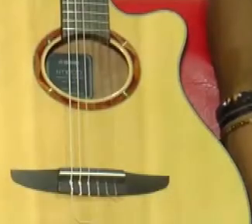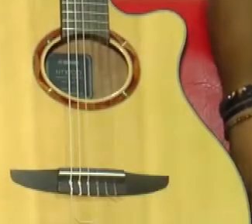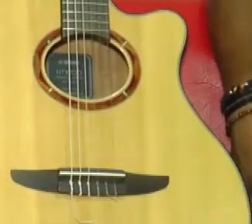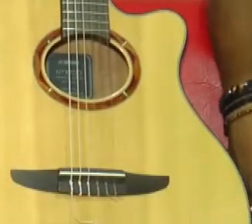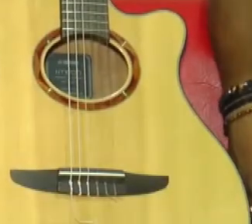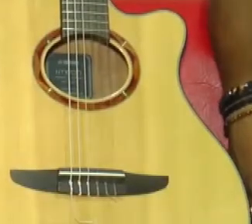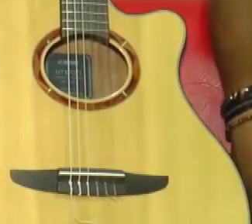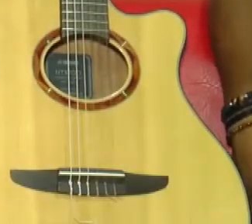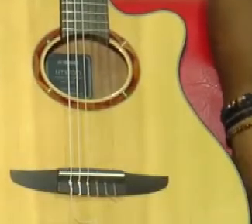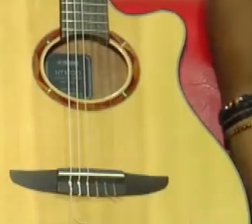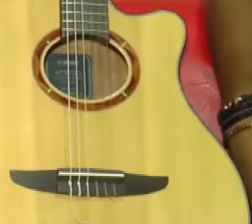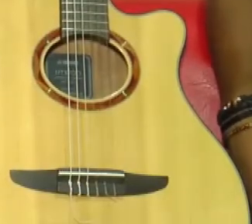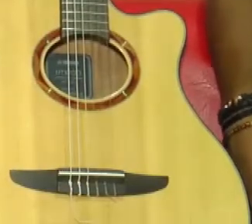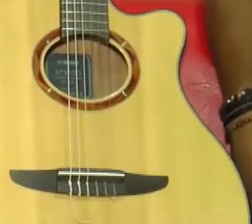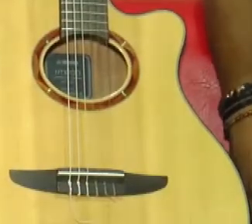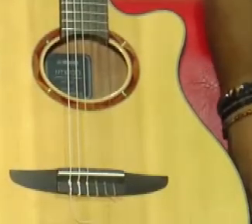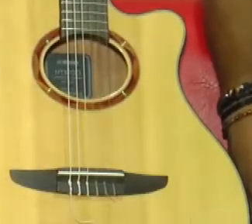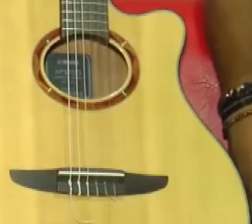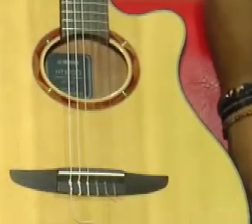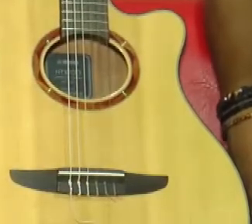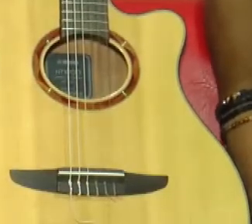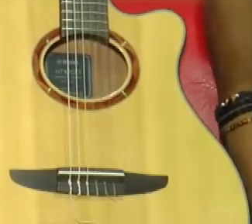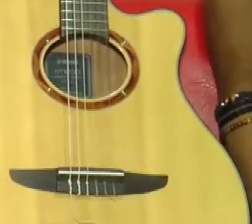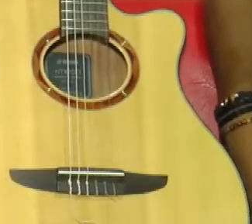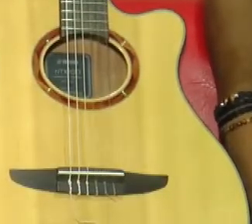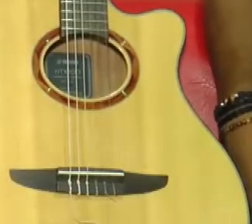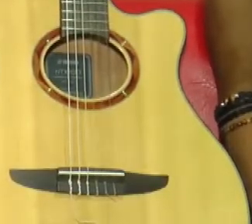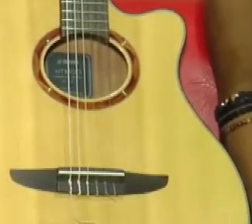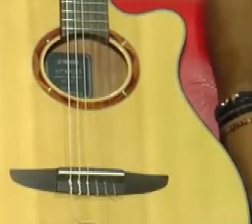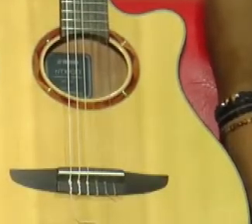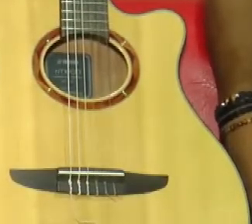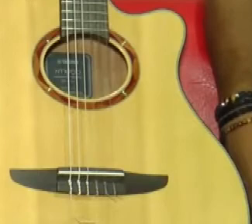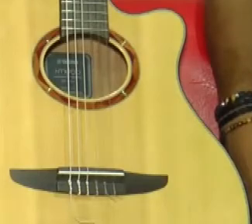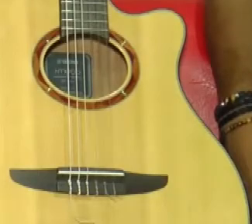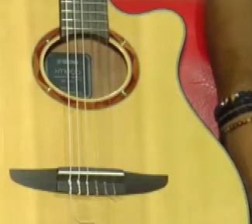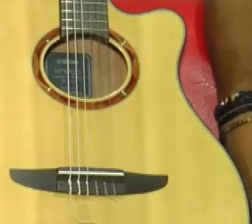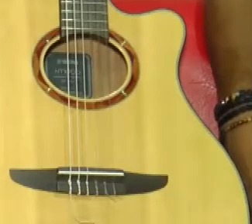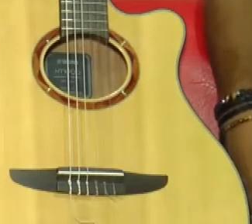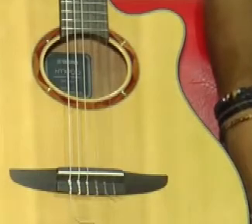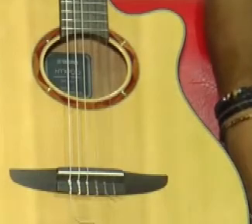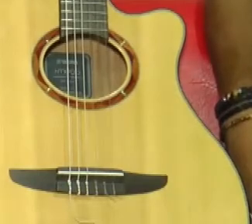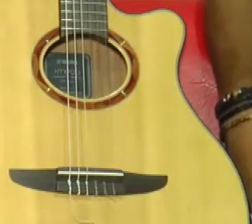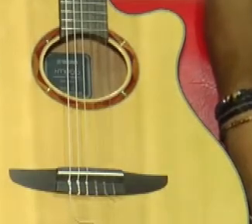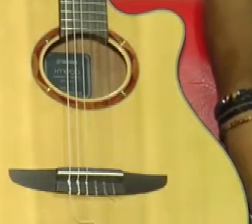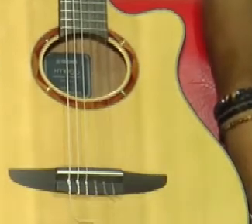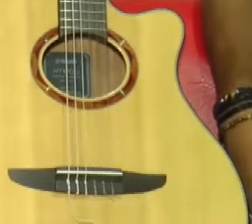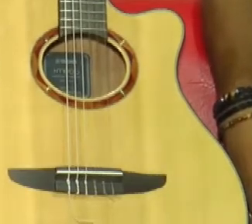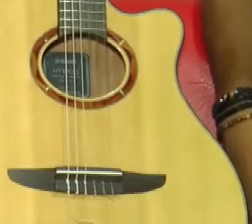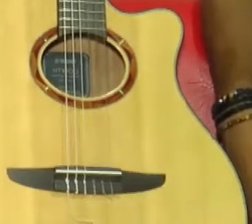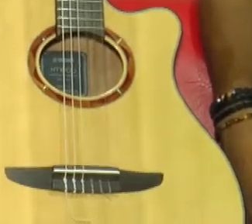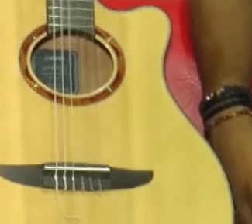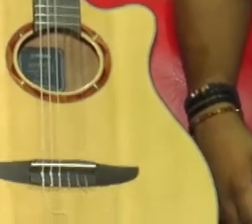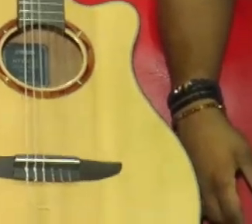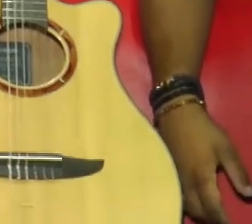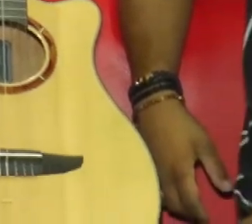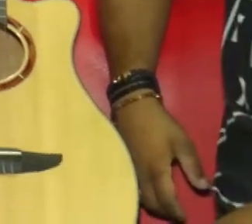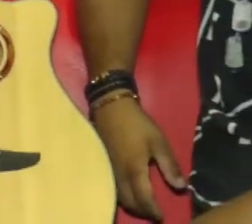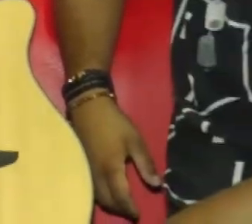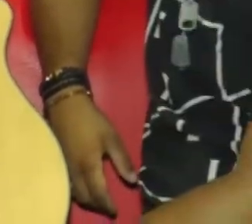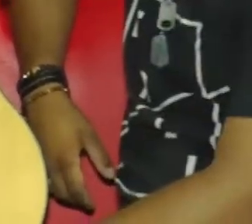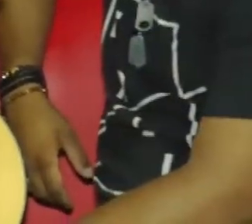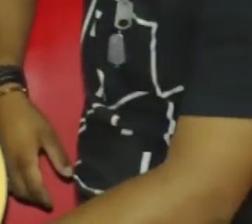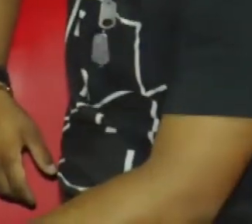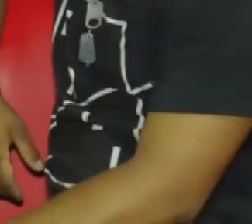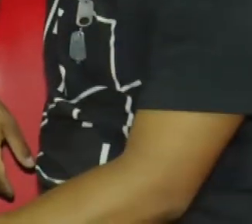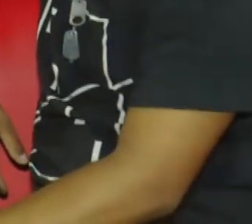Bueno, y yo les cuento que ya me encuentro con este súper artista del que les conté ahorita que le iba a hablar, y él es el gran Oscar Navas. Bienvenido a nuestro